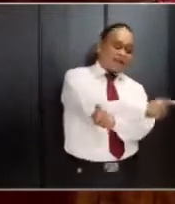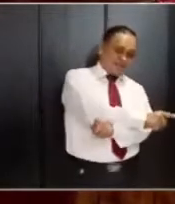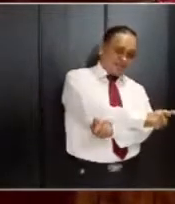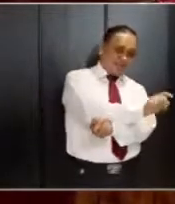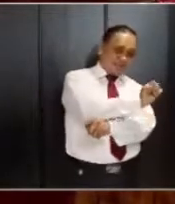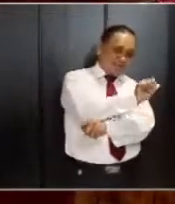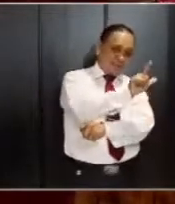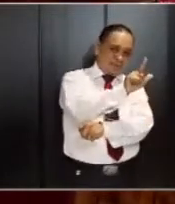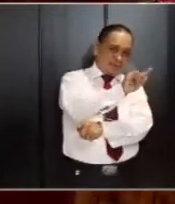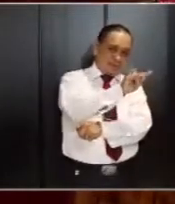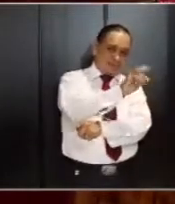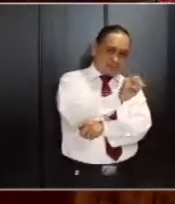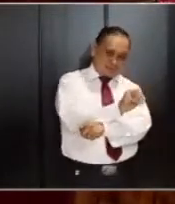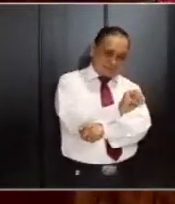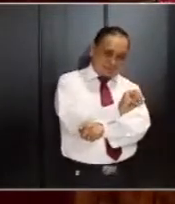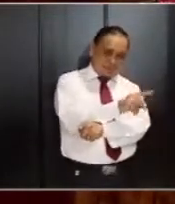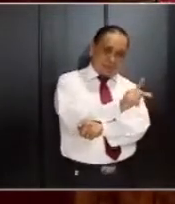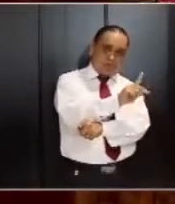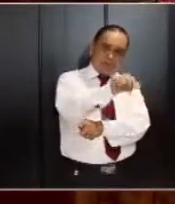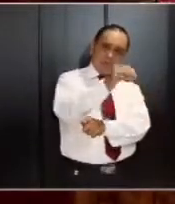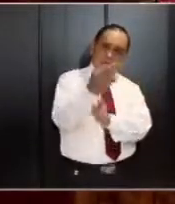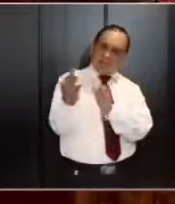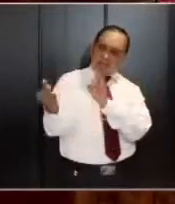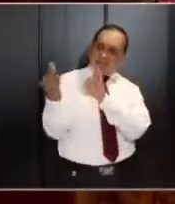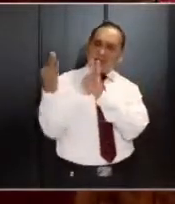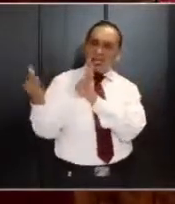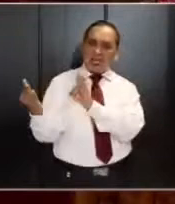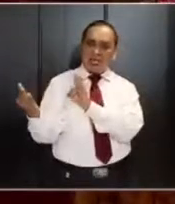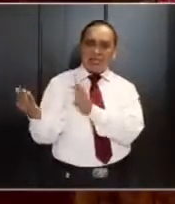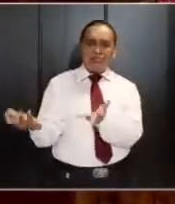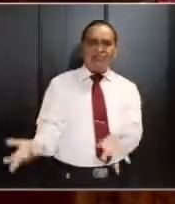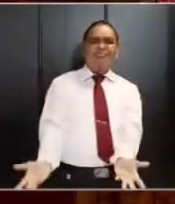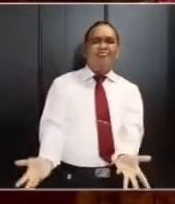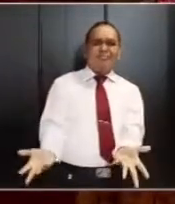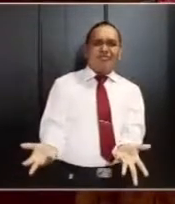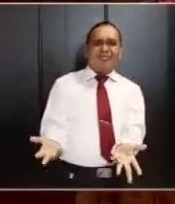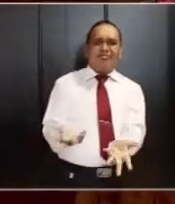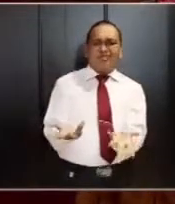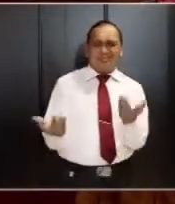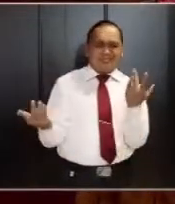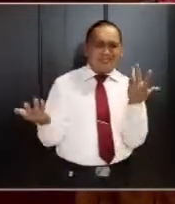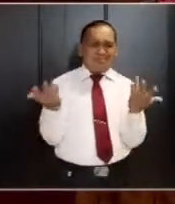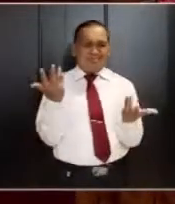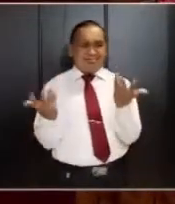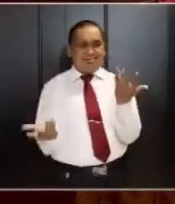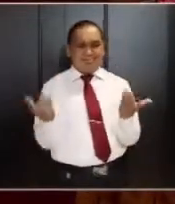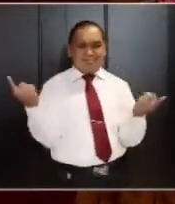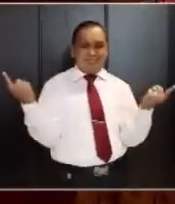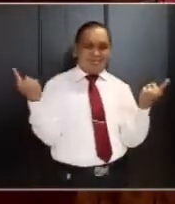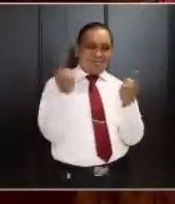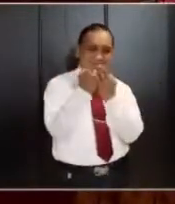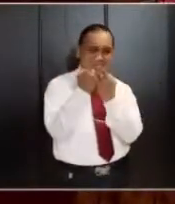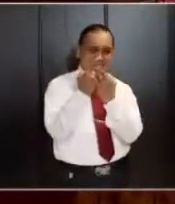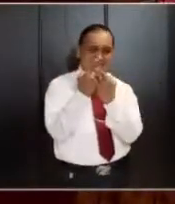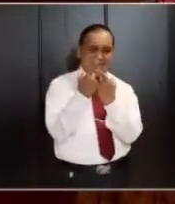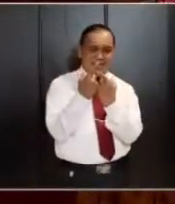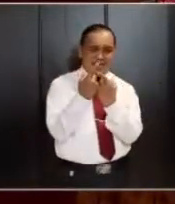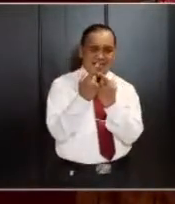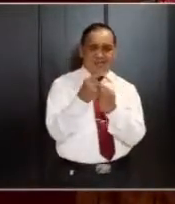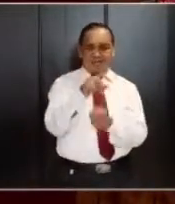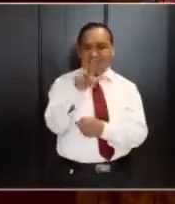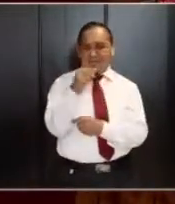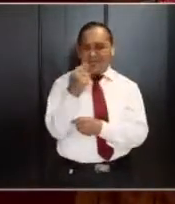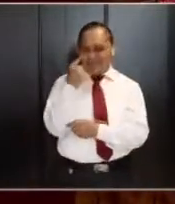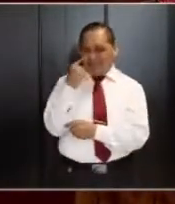Alito. Y ahora resulta que el otro lo defiende, aquí ya se arrepintió, no sé qué pasó, ¿verdad? Le dio toloache,